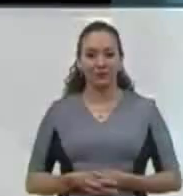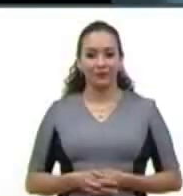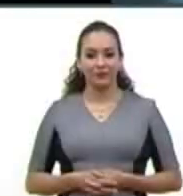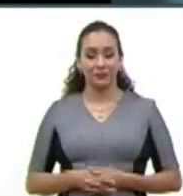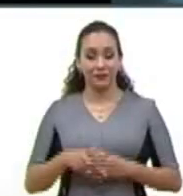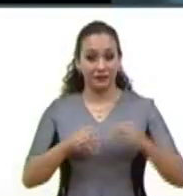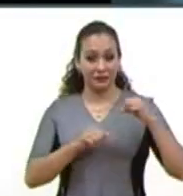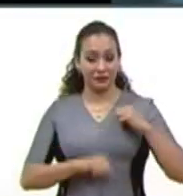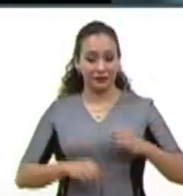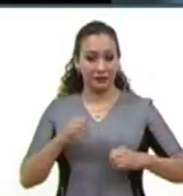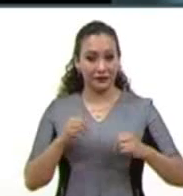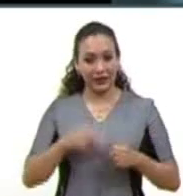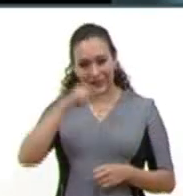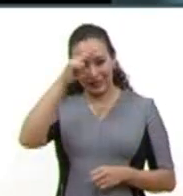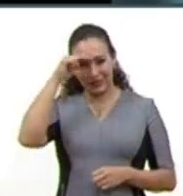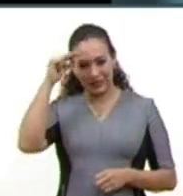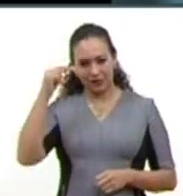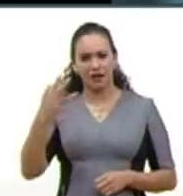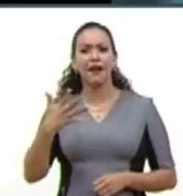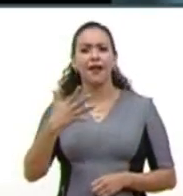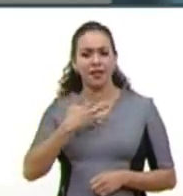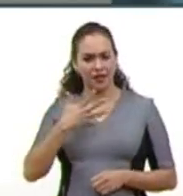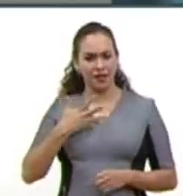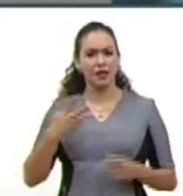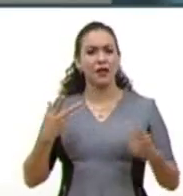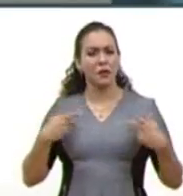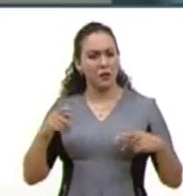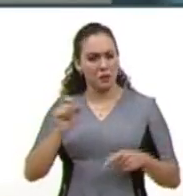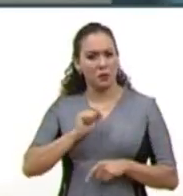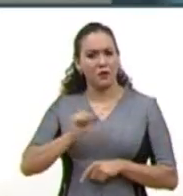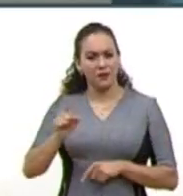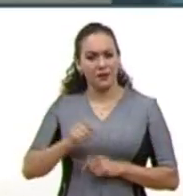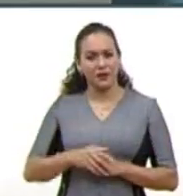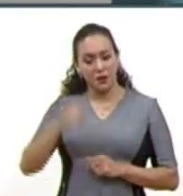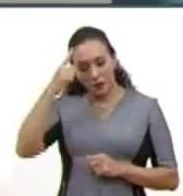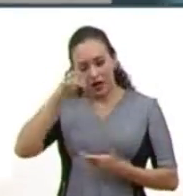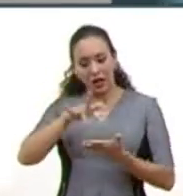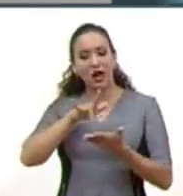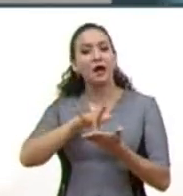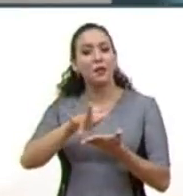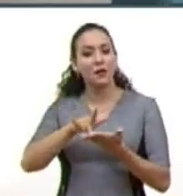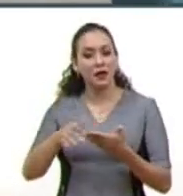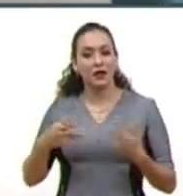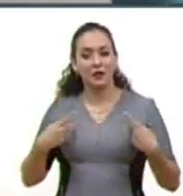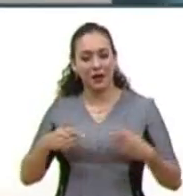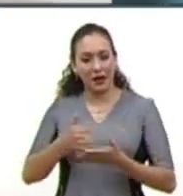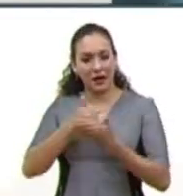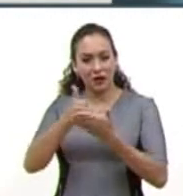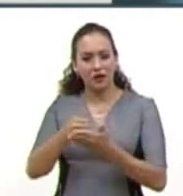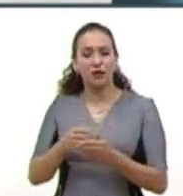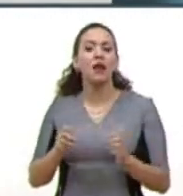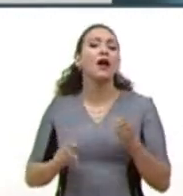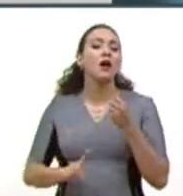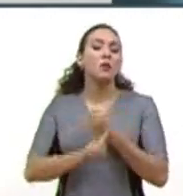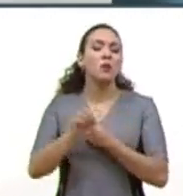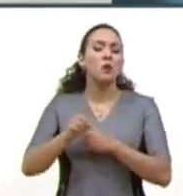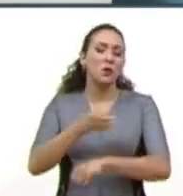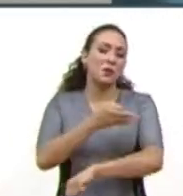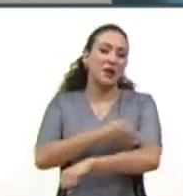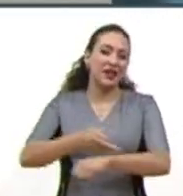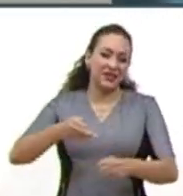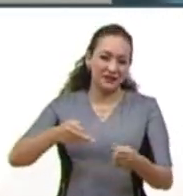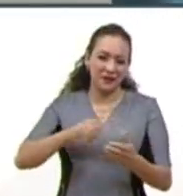El Poder Judicial de Nayarit cuenta con mediadores especializados para ayudar a solucionar conflictos en materia familiar a través de la